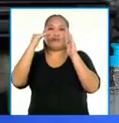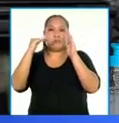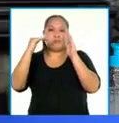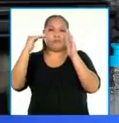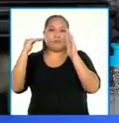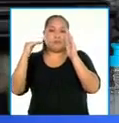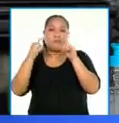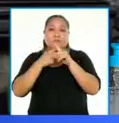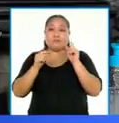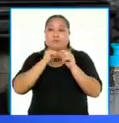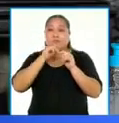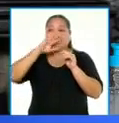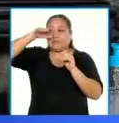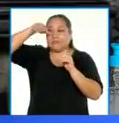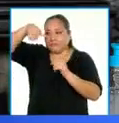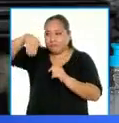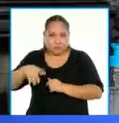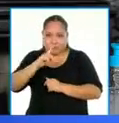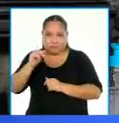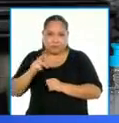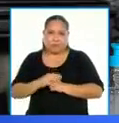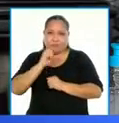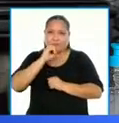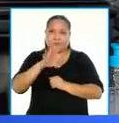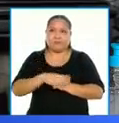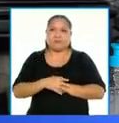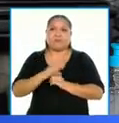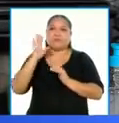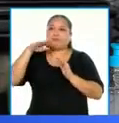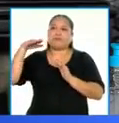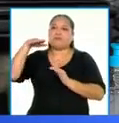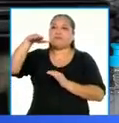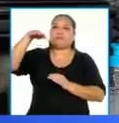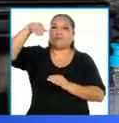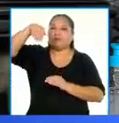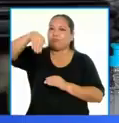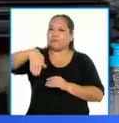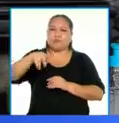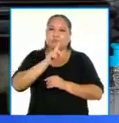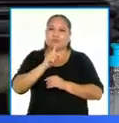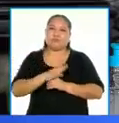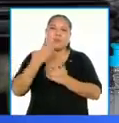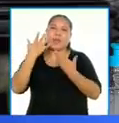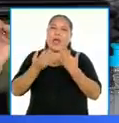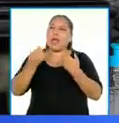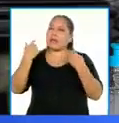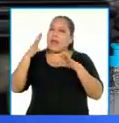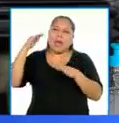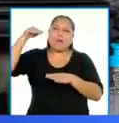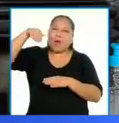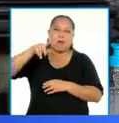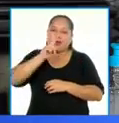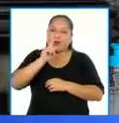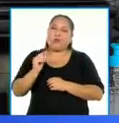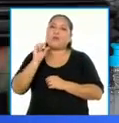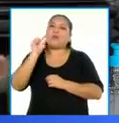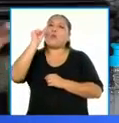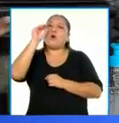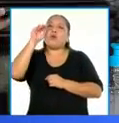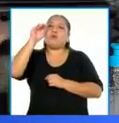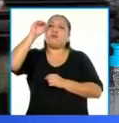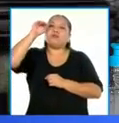desacelerándose, pero todavía ni siquiera podemos hablar de una meseta o una tendencia decisiva que nos diga que